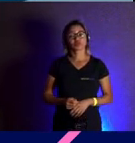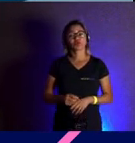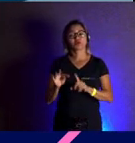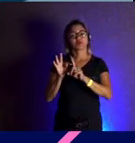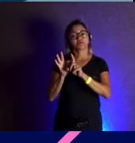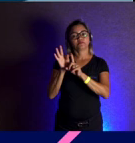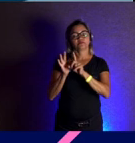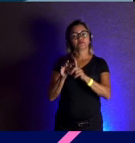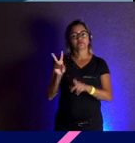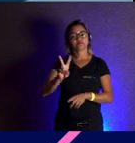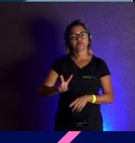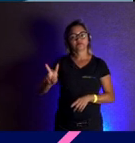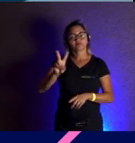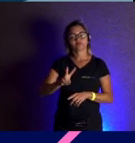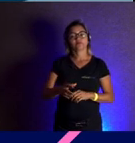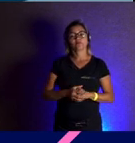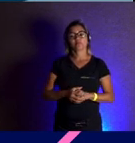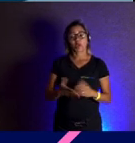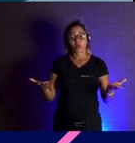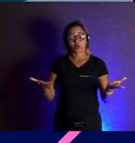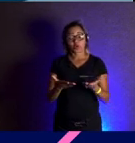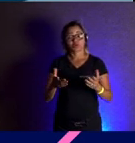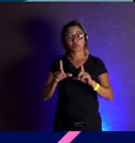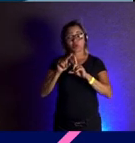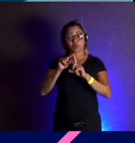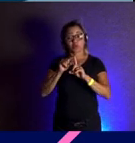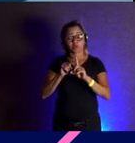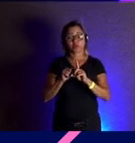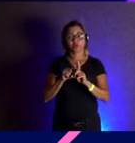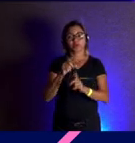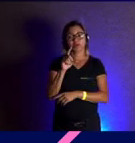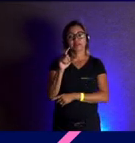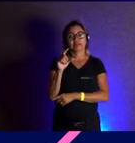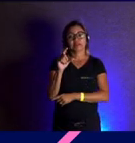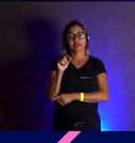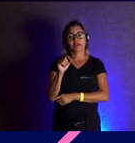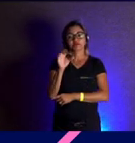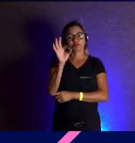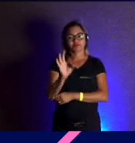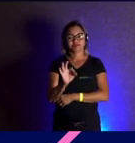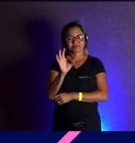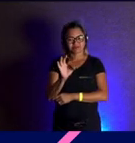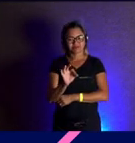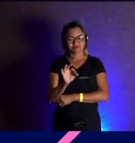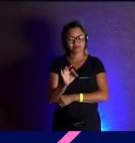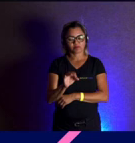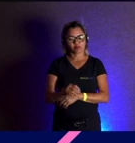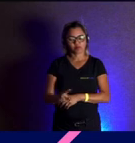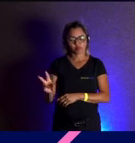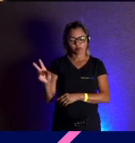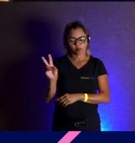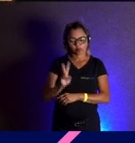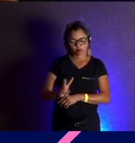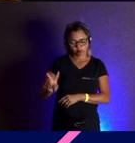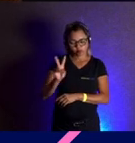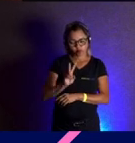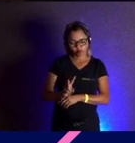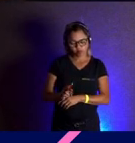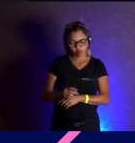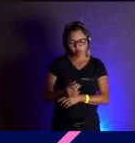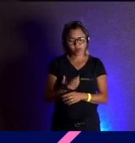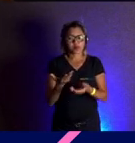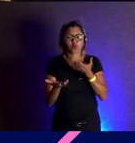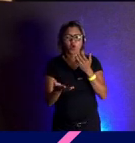Hoy hay menos del 10% de eso. En Venezuela no sabemos qué temperatura hay, si está